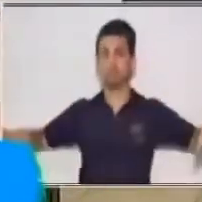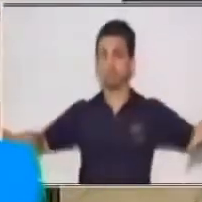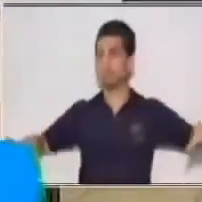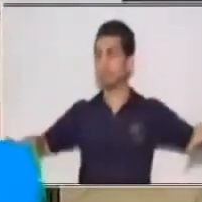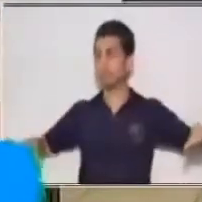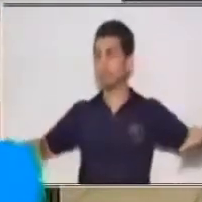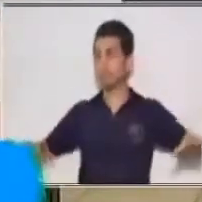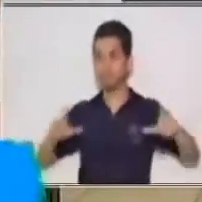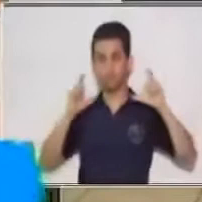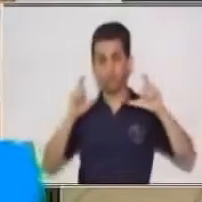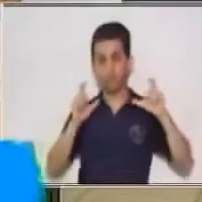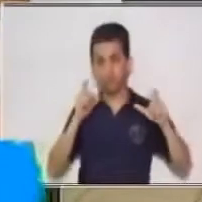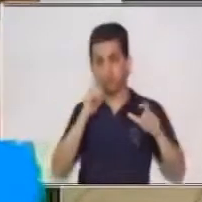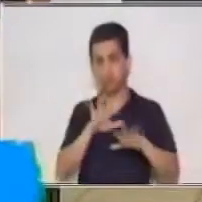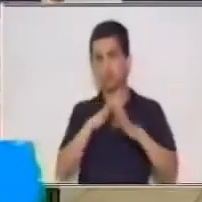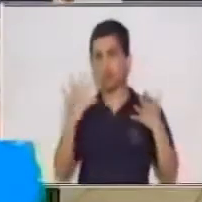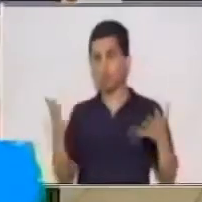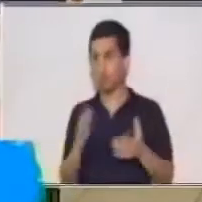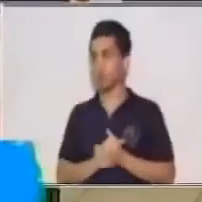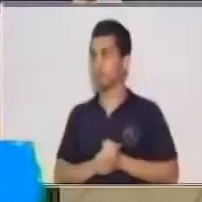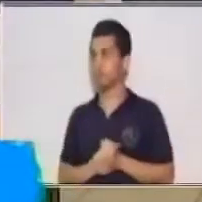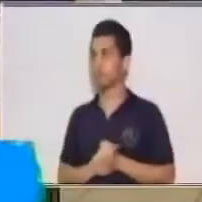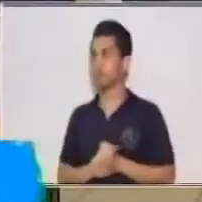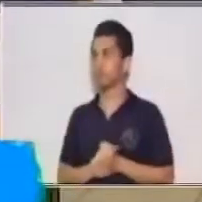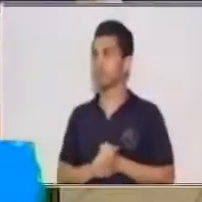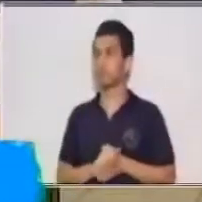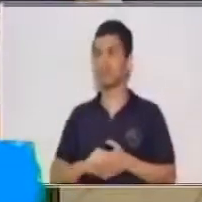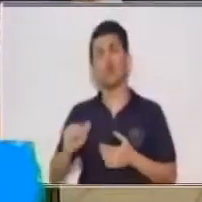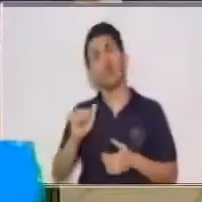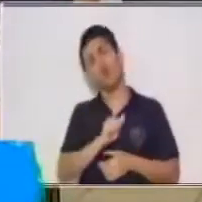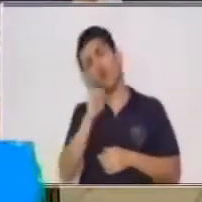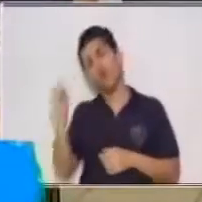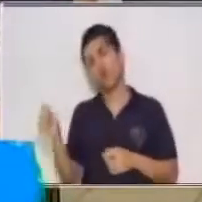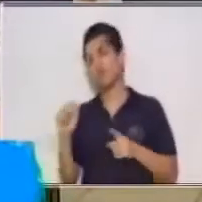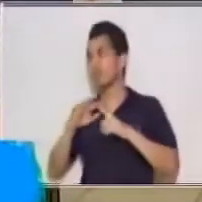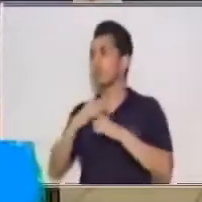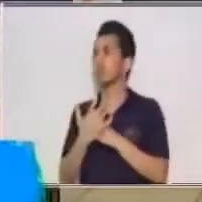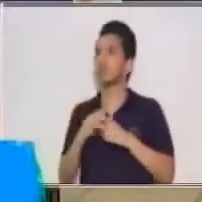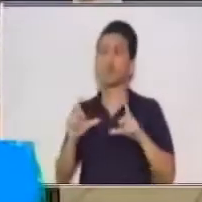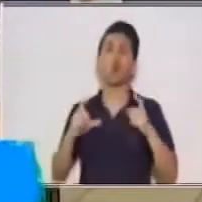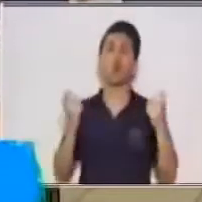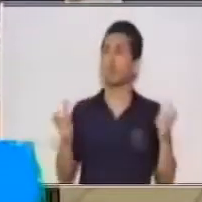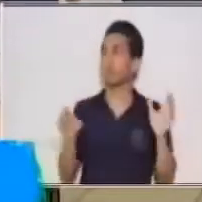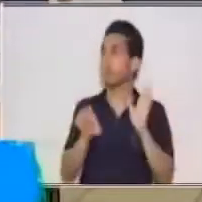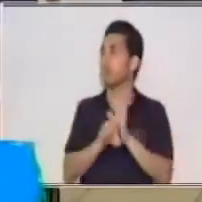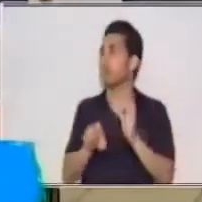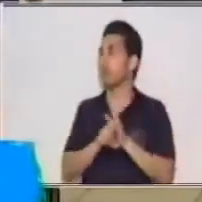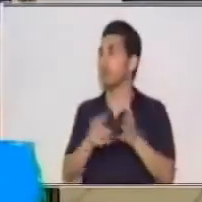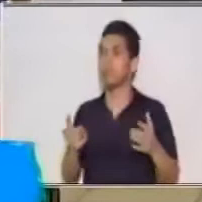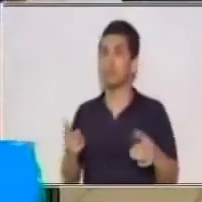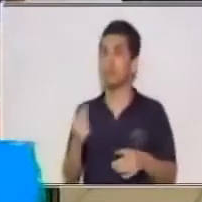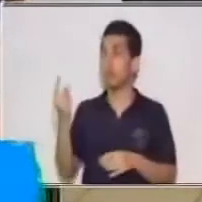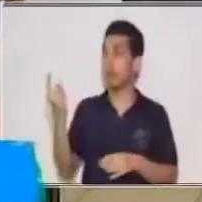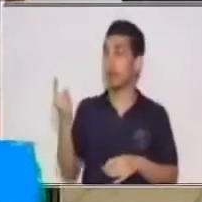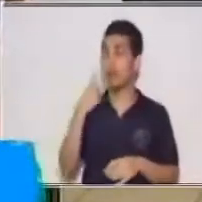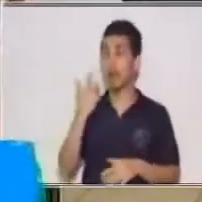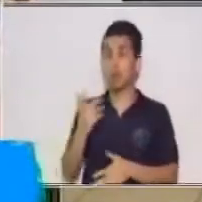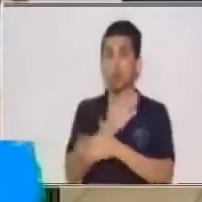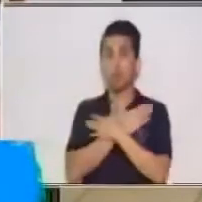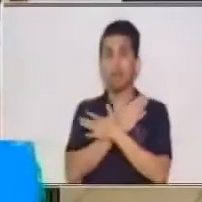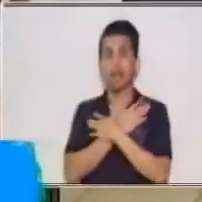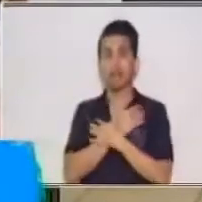mantenerse por cuestiones de seguridad. ¿En qué otras situaciones lo puedes encontrar? Por ejemplo, si pronto ya viene el cumpleaños de alguien en